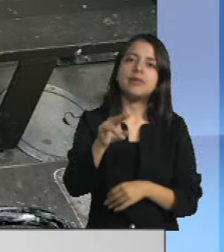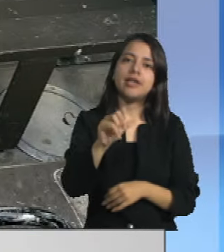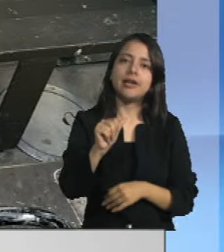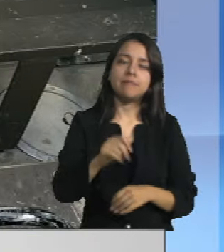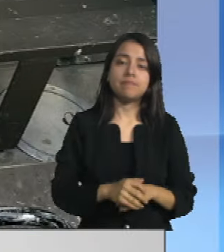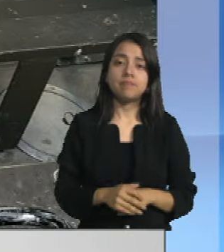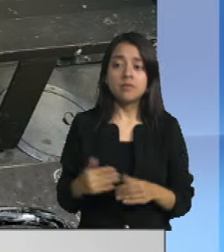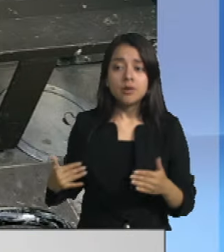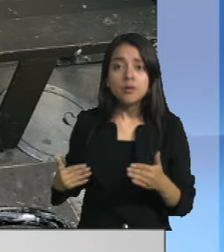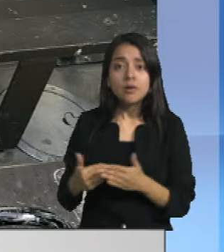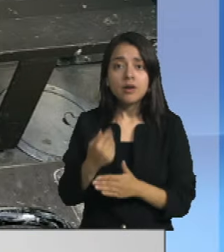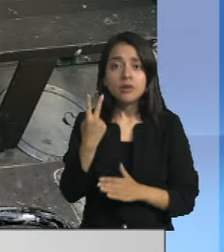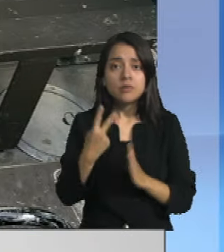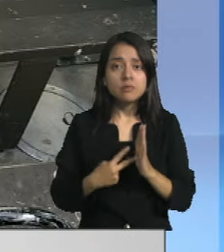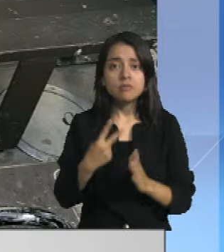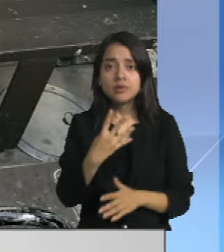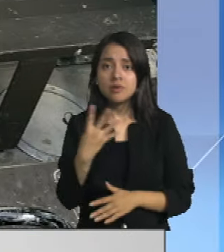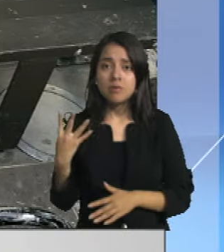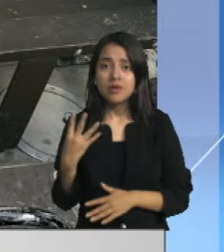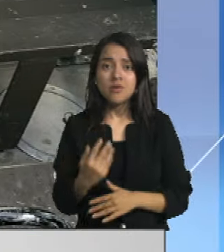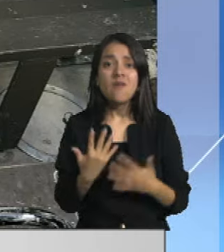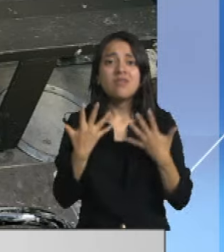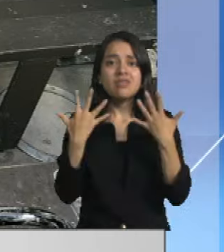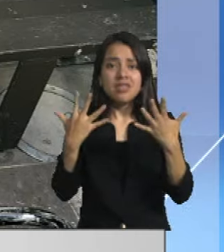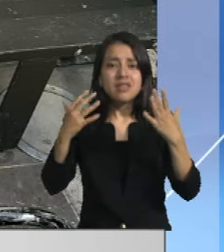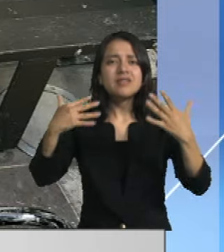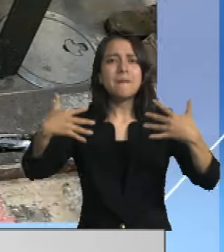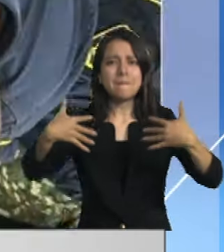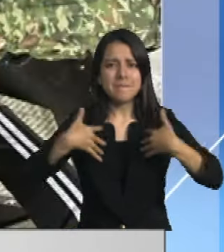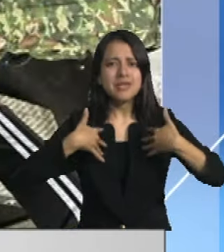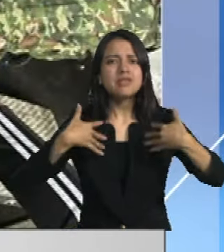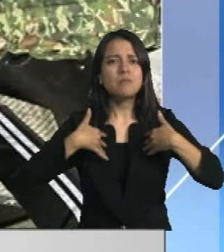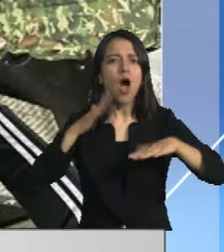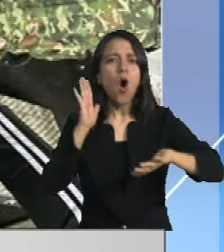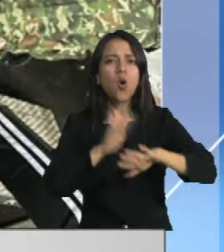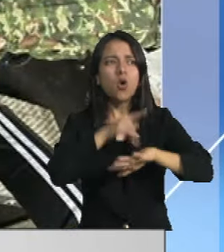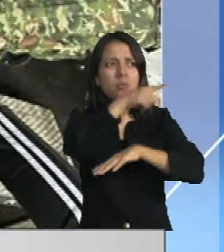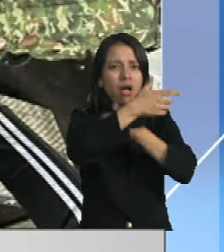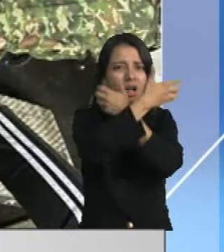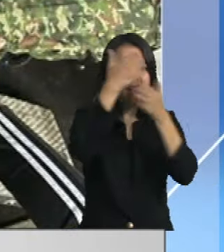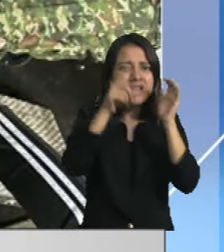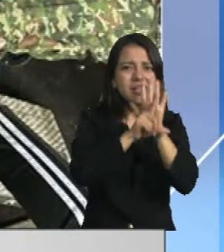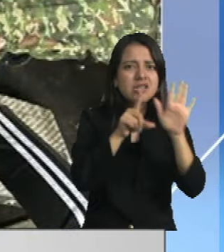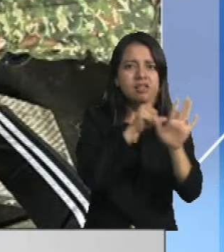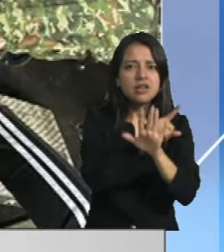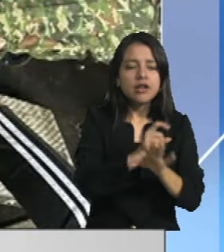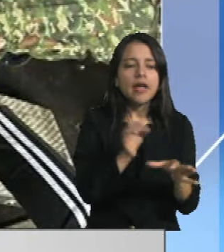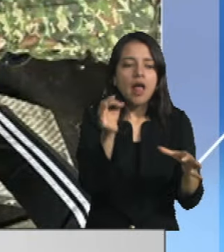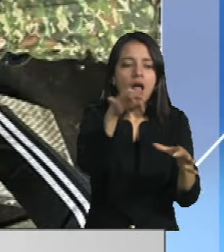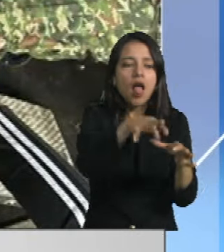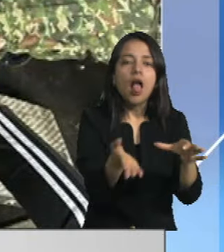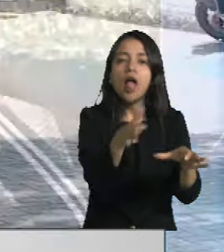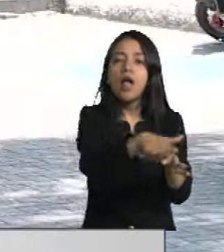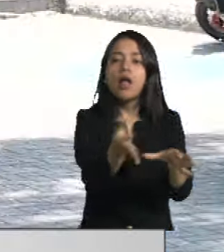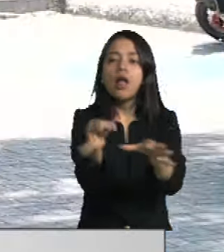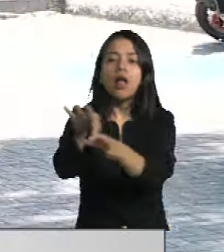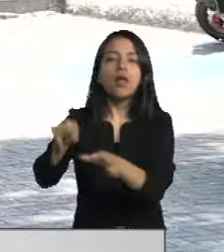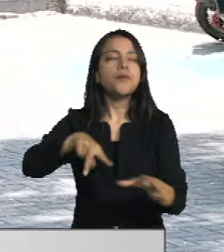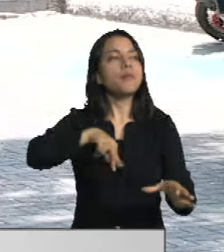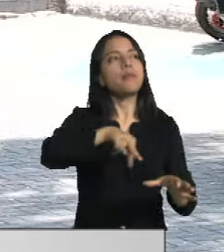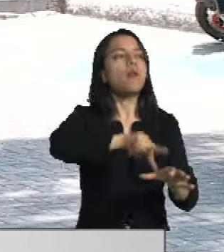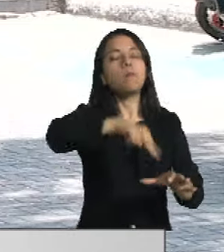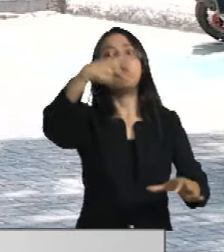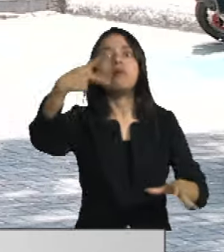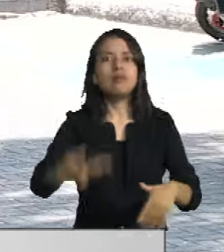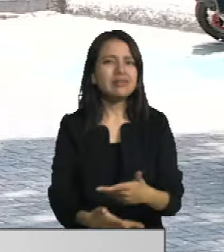10 víctimas por artefactos explosivos instalados por grupos al margen de la ley en esta región del Pacífico colombiano. Y